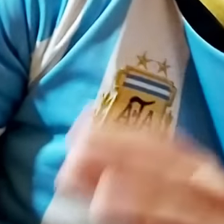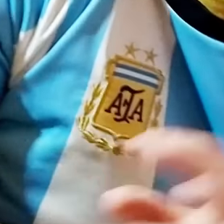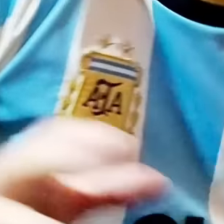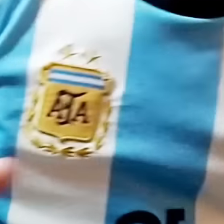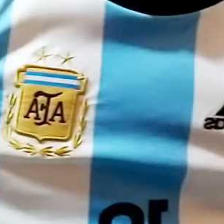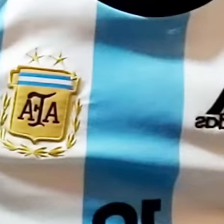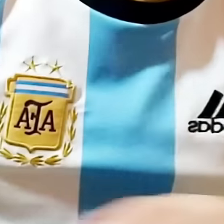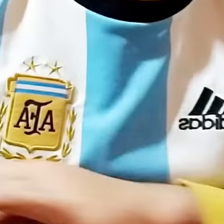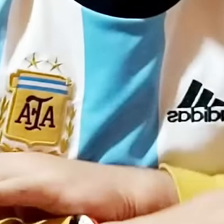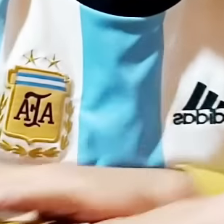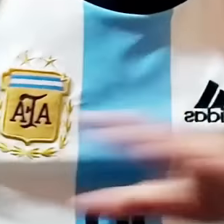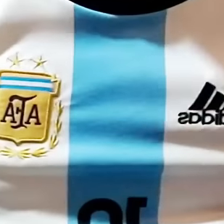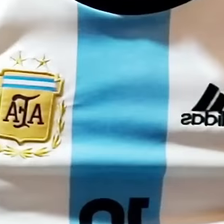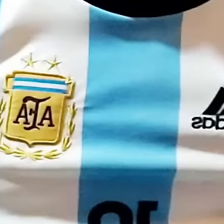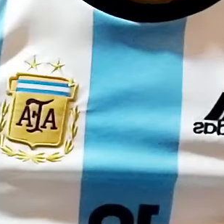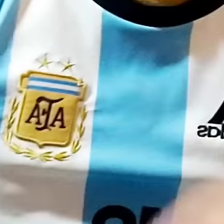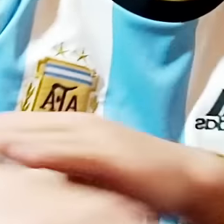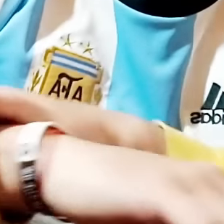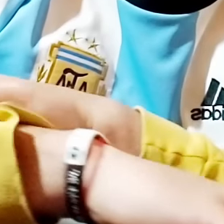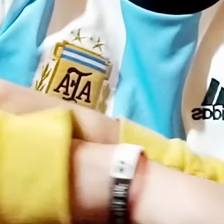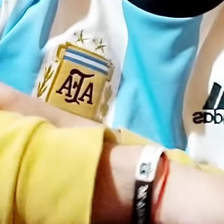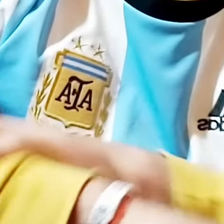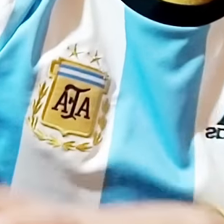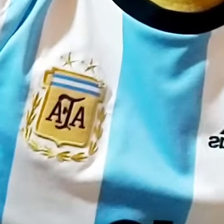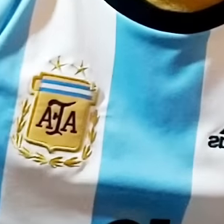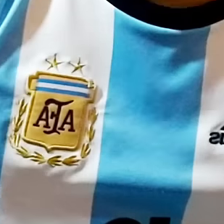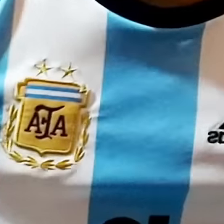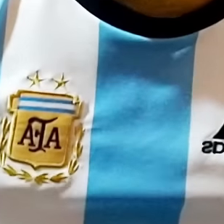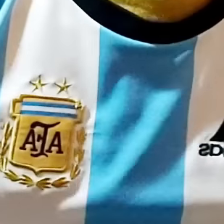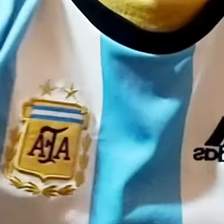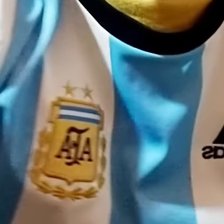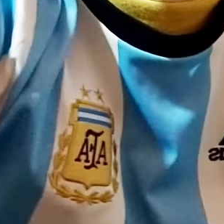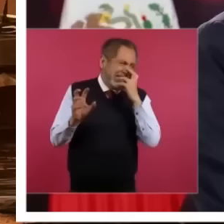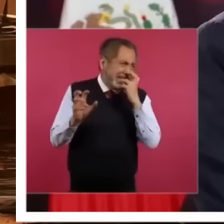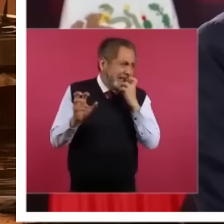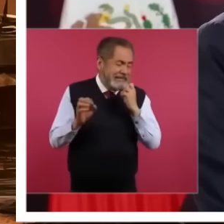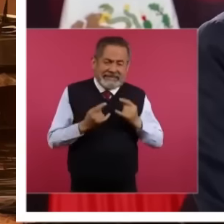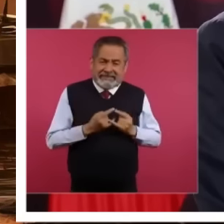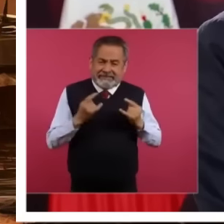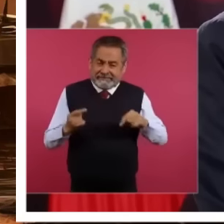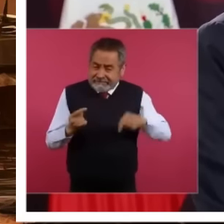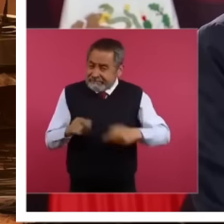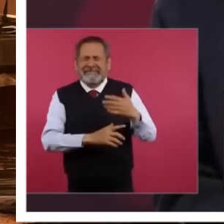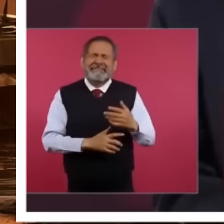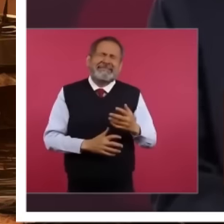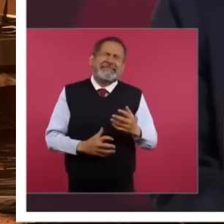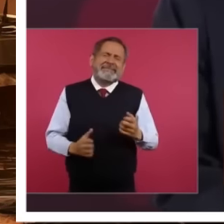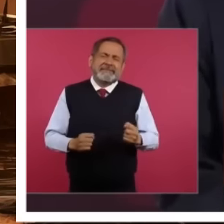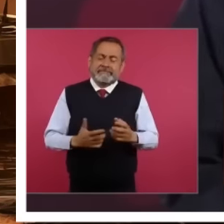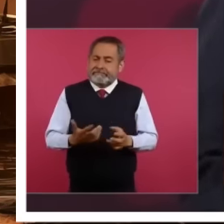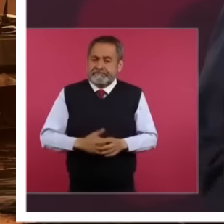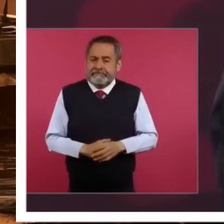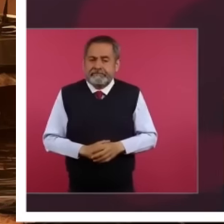Me quedé helado. Estoy helado. Piel de gallina ahora. La bandera estadounidense. Y